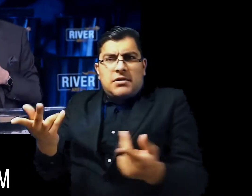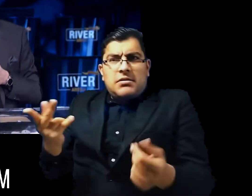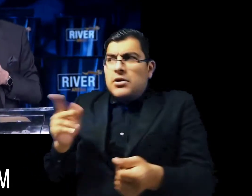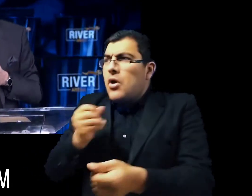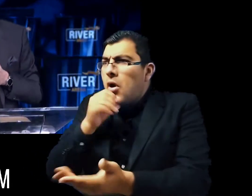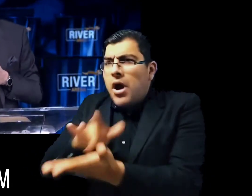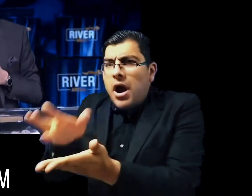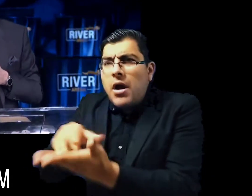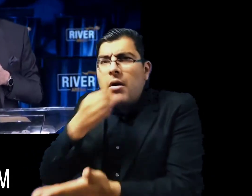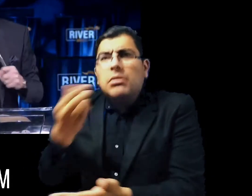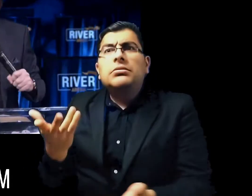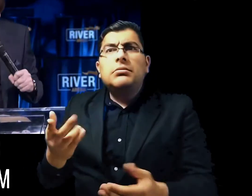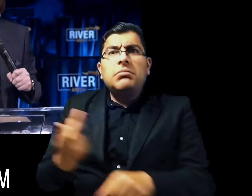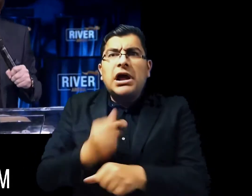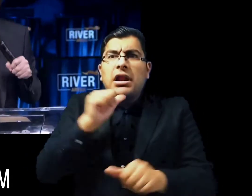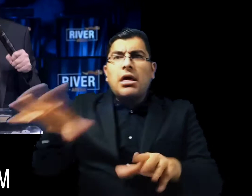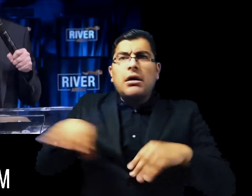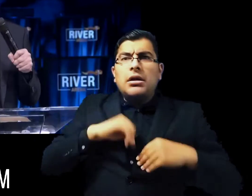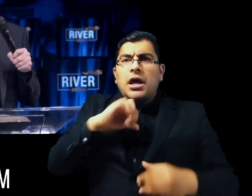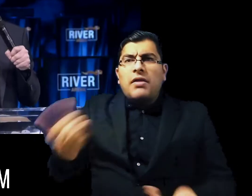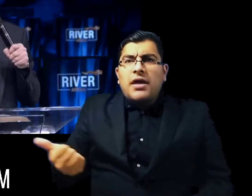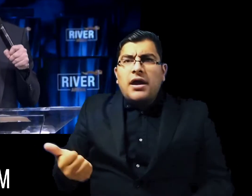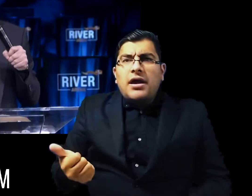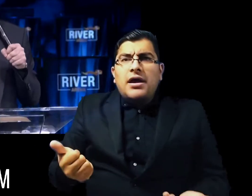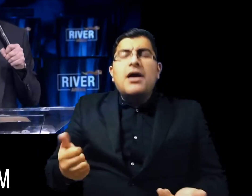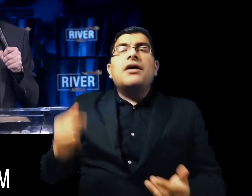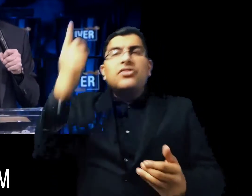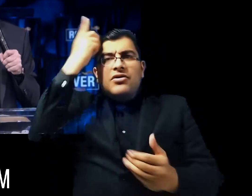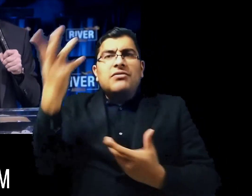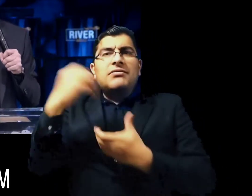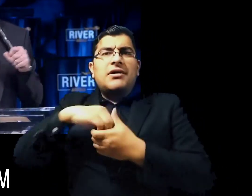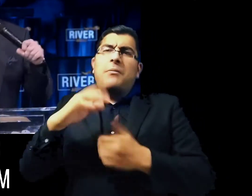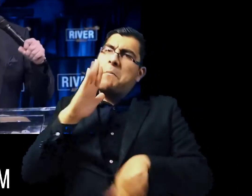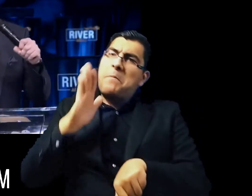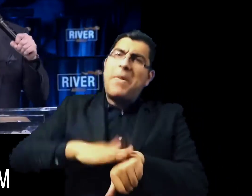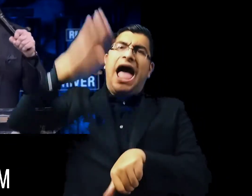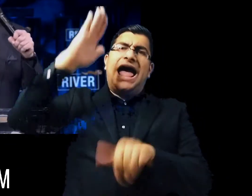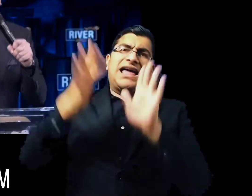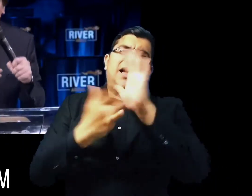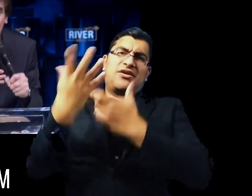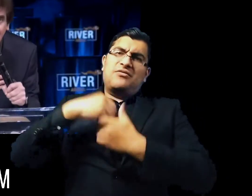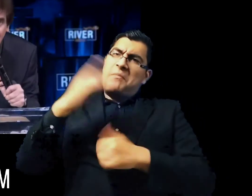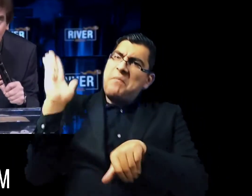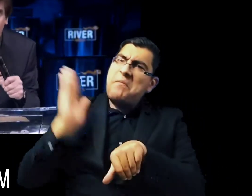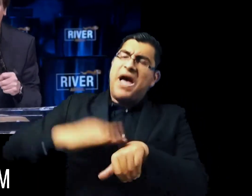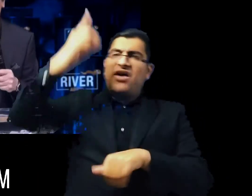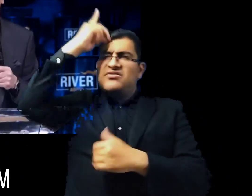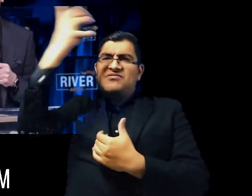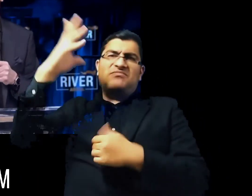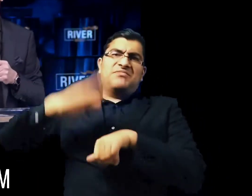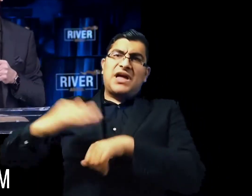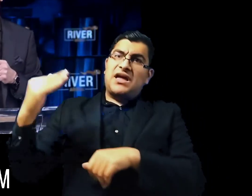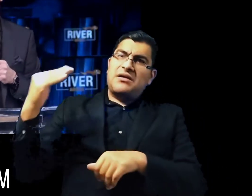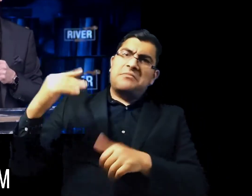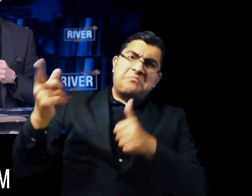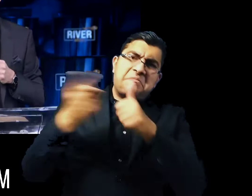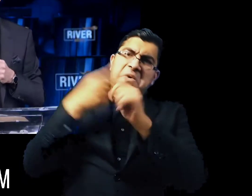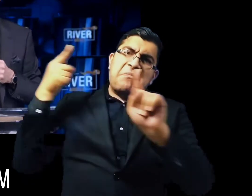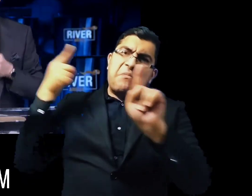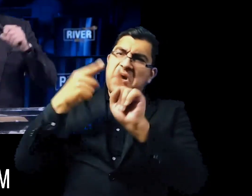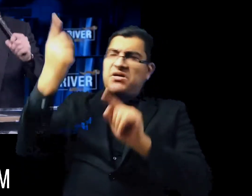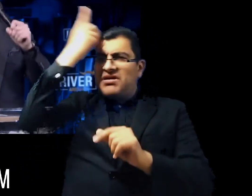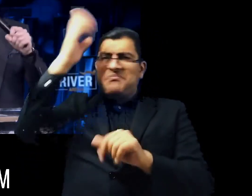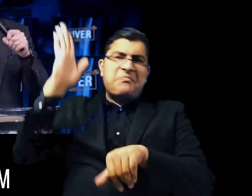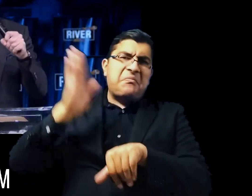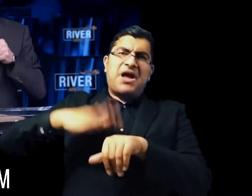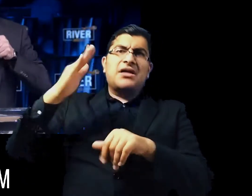nada. Porque mayor es el que está en nosotros, mayor es nuestro llamamiento.